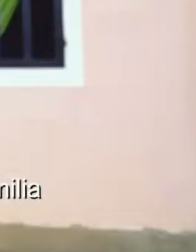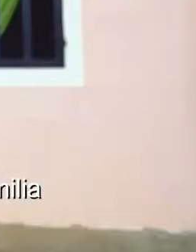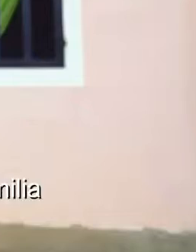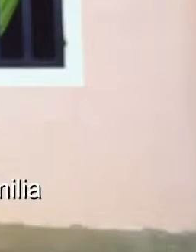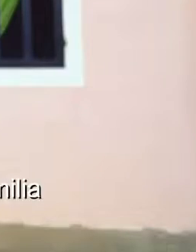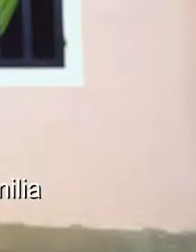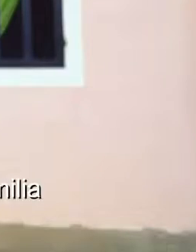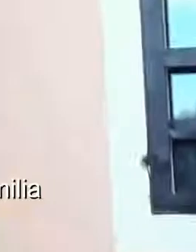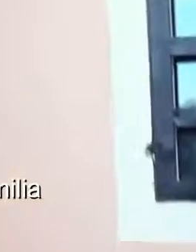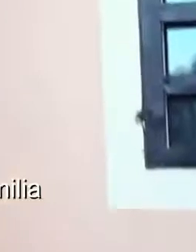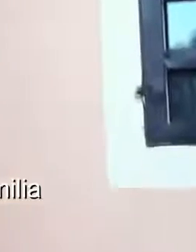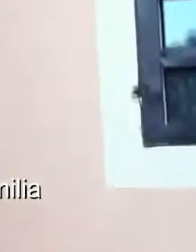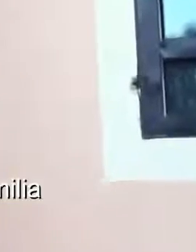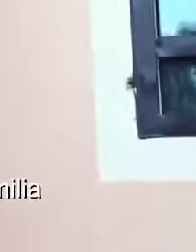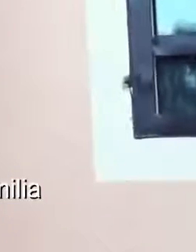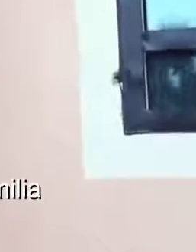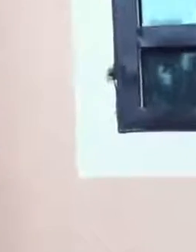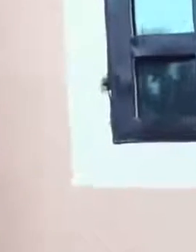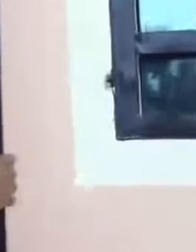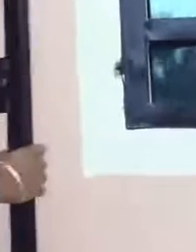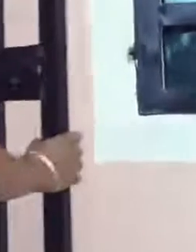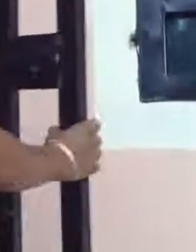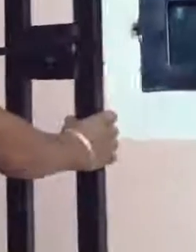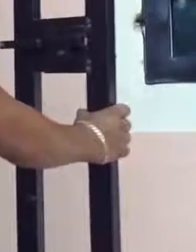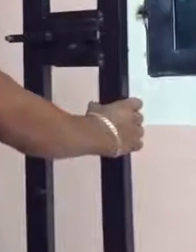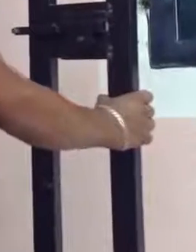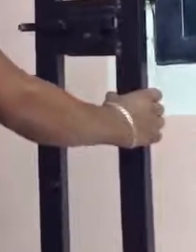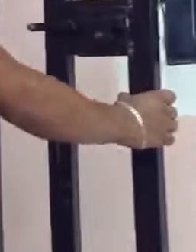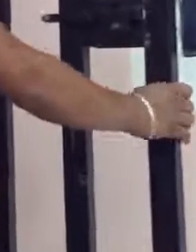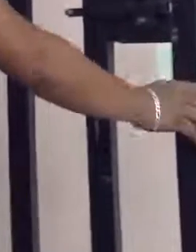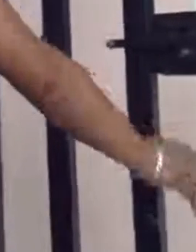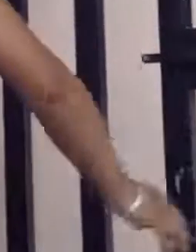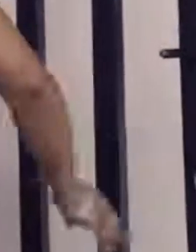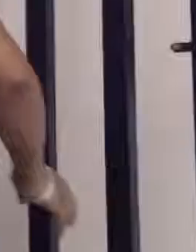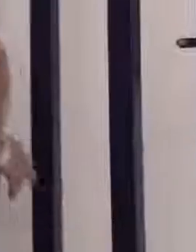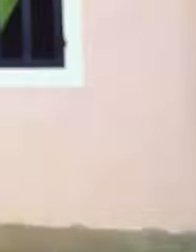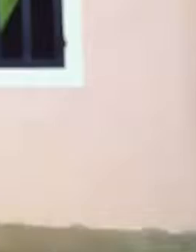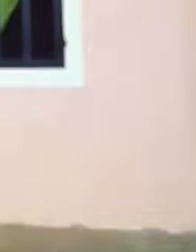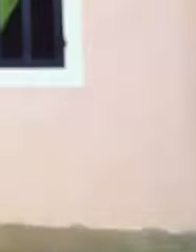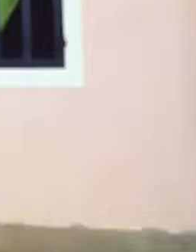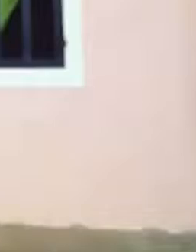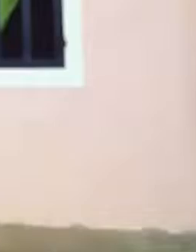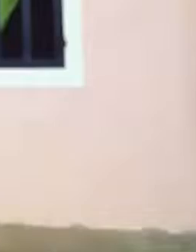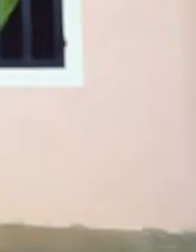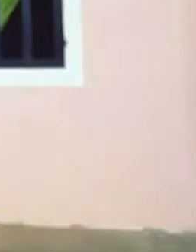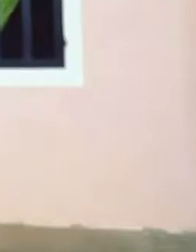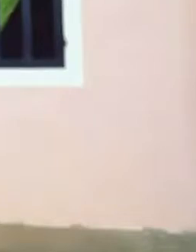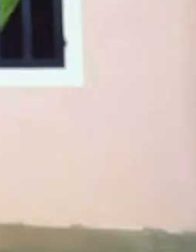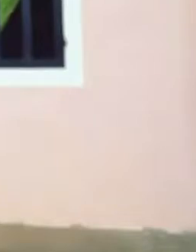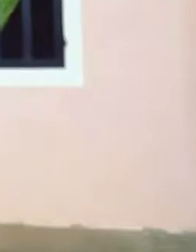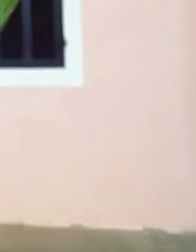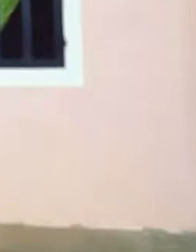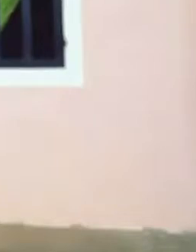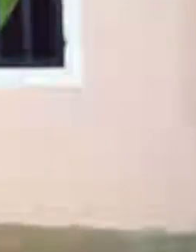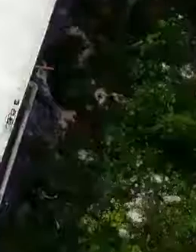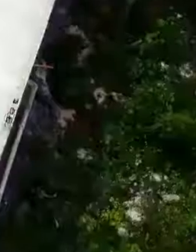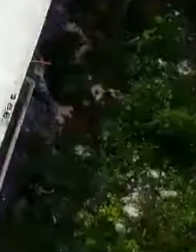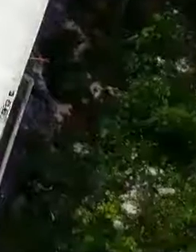seguro porque igual la certeza jurídica de la familia, pues ya no van a tener de qué preocuparse teniendo una escritura.